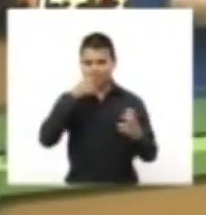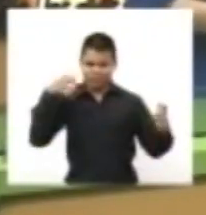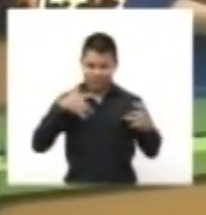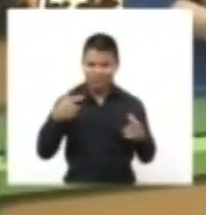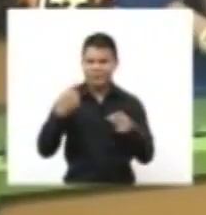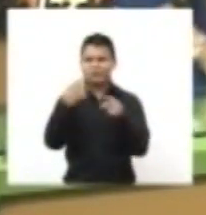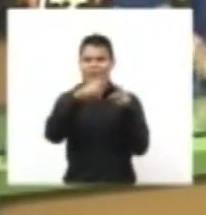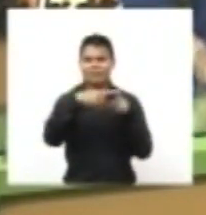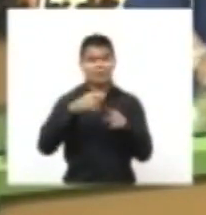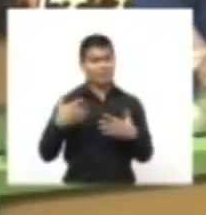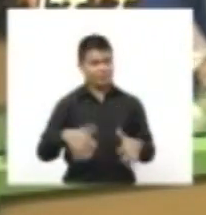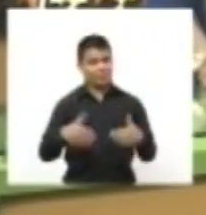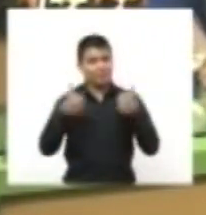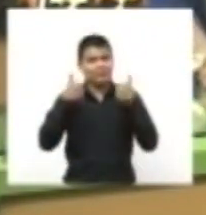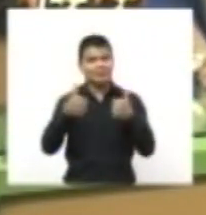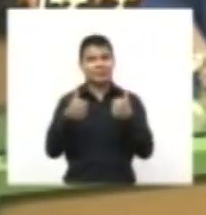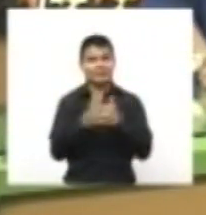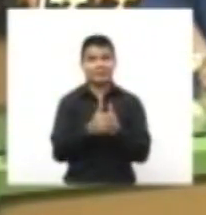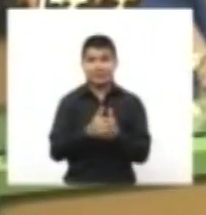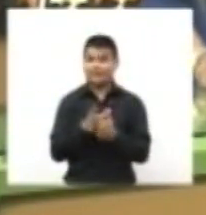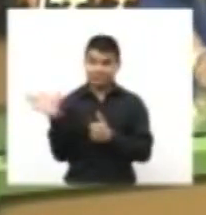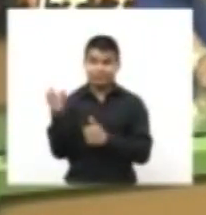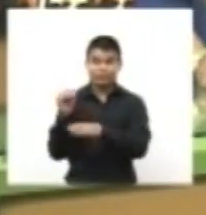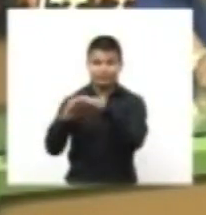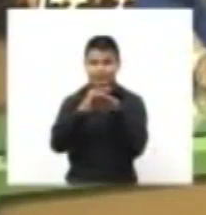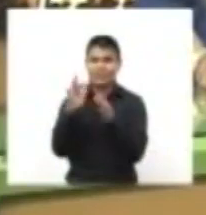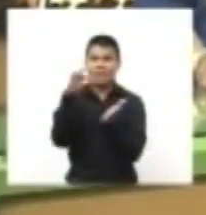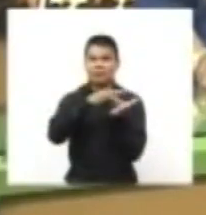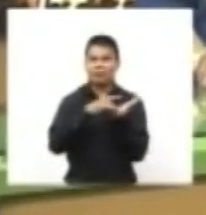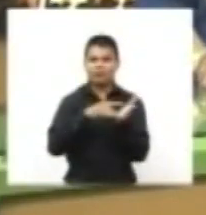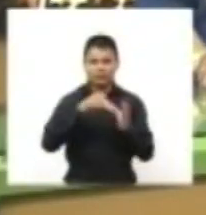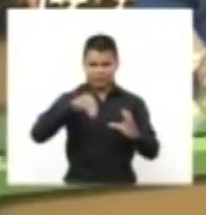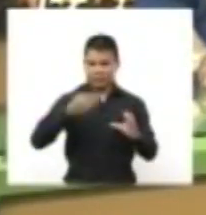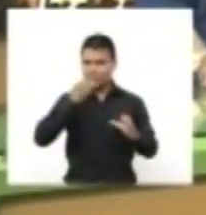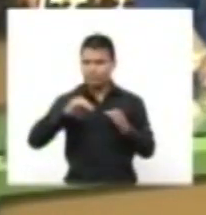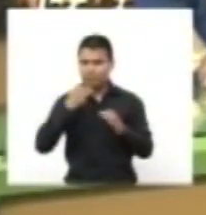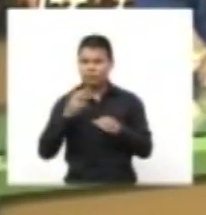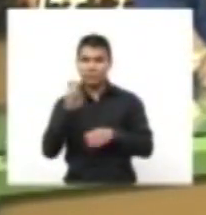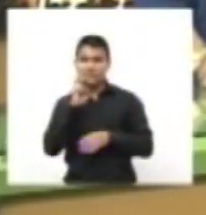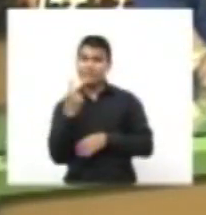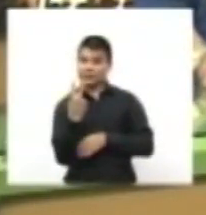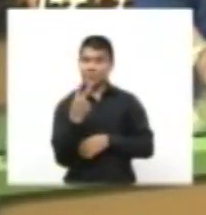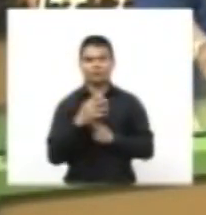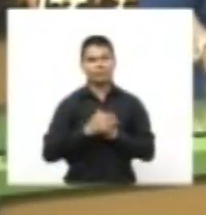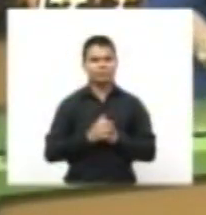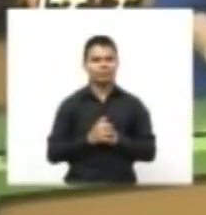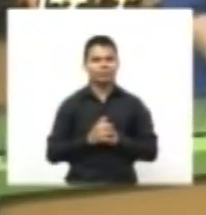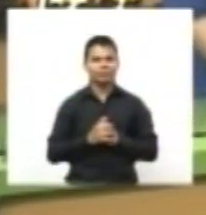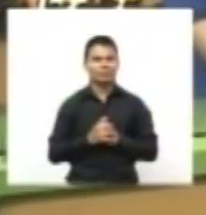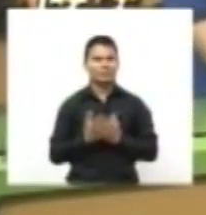habrá orquesta y demás. Mejor dicho, imperdible. Además, buffet 2 carnes, así que reserve ya mismo al teléfono